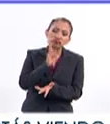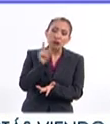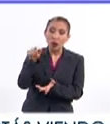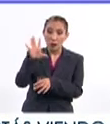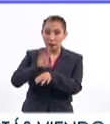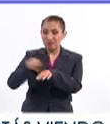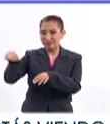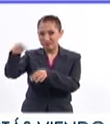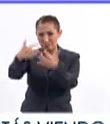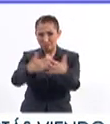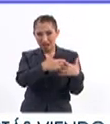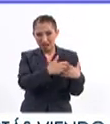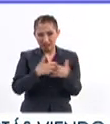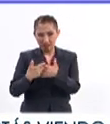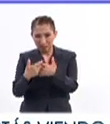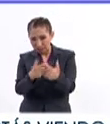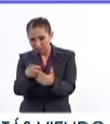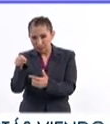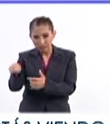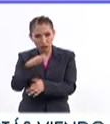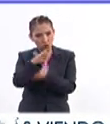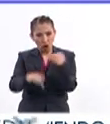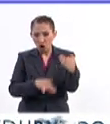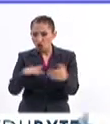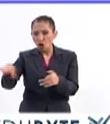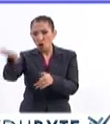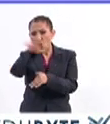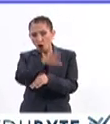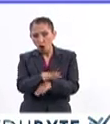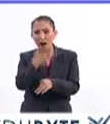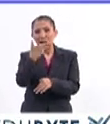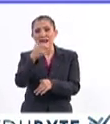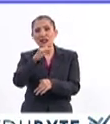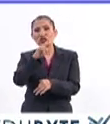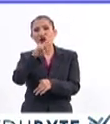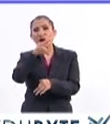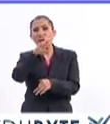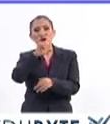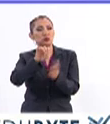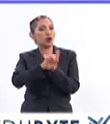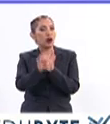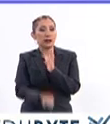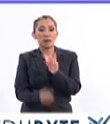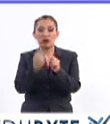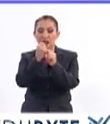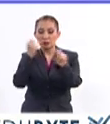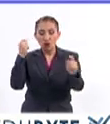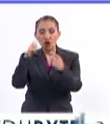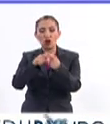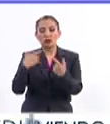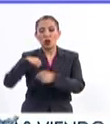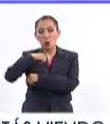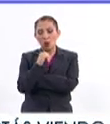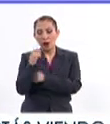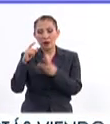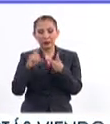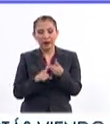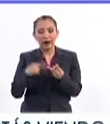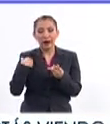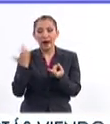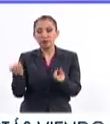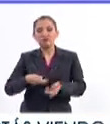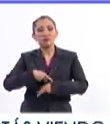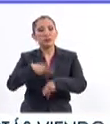los permisionarios en toda la cadena de valor de los hidrocarburos, como es el caso del transporte, el almacenamiento,